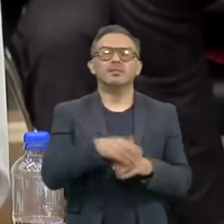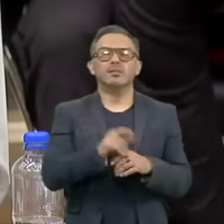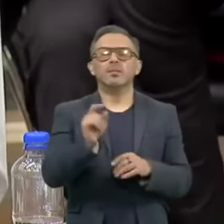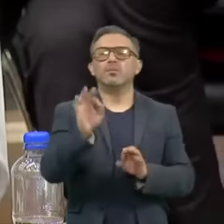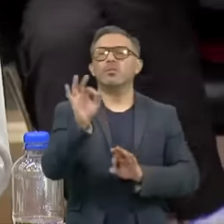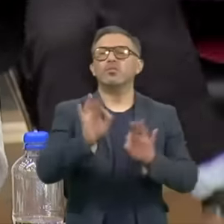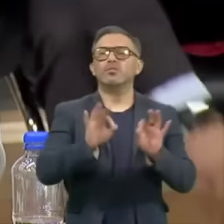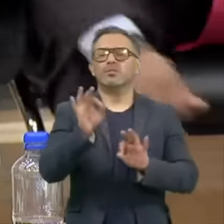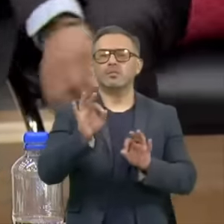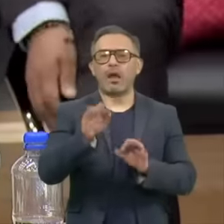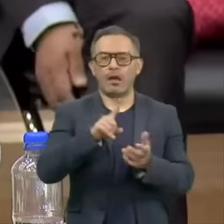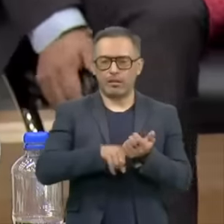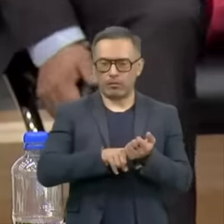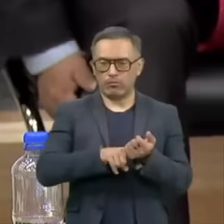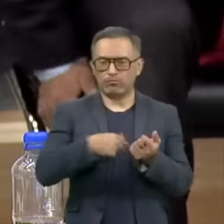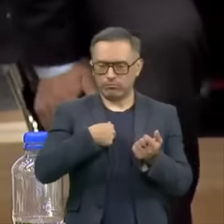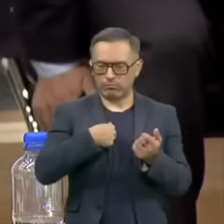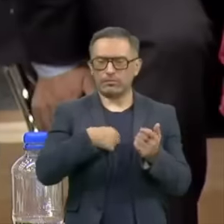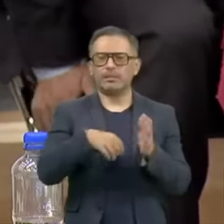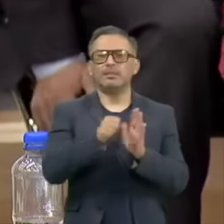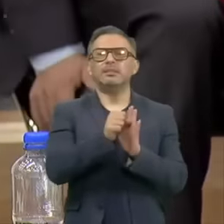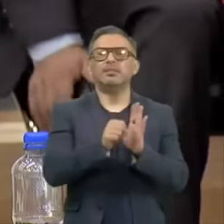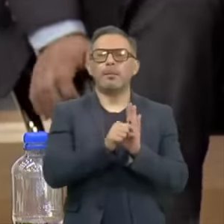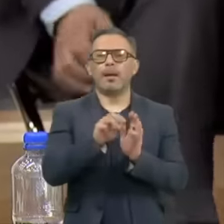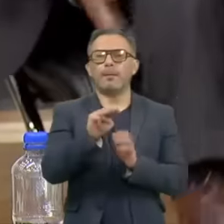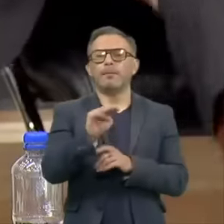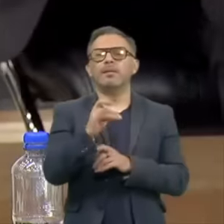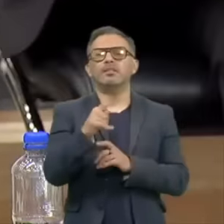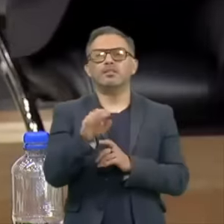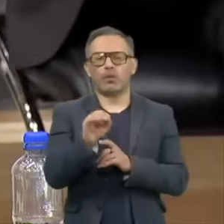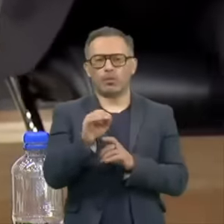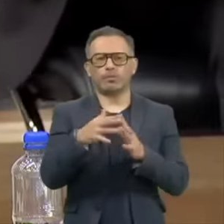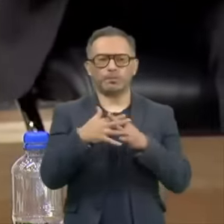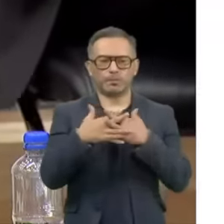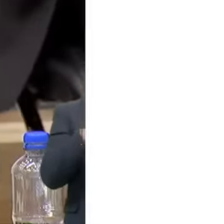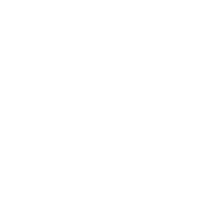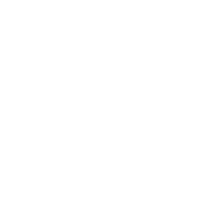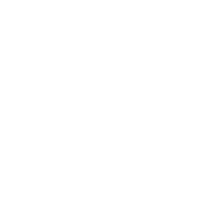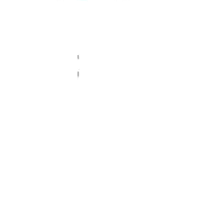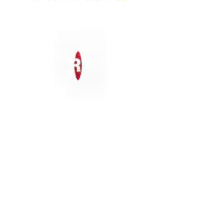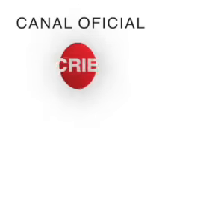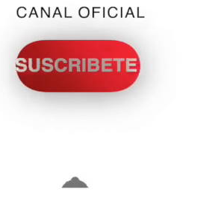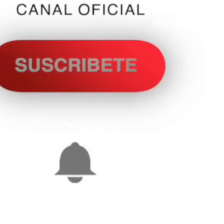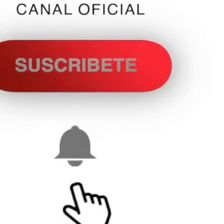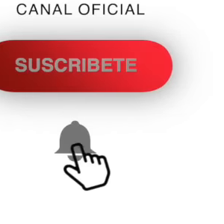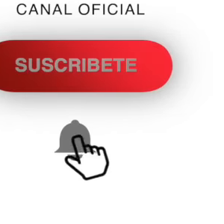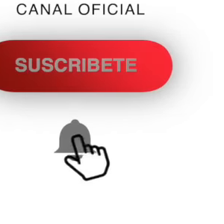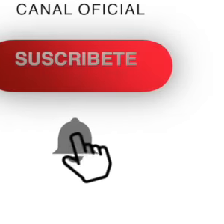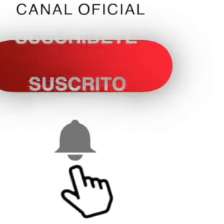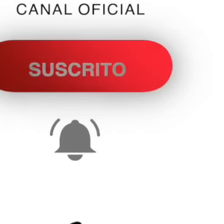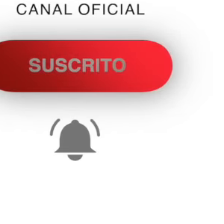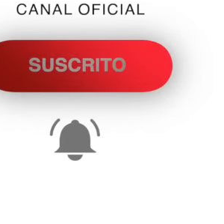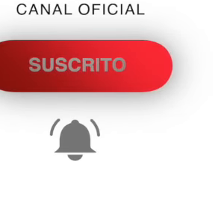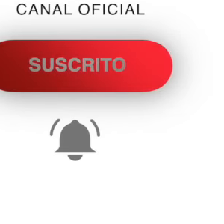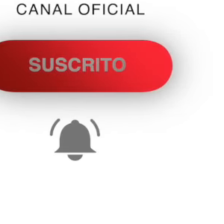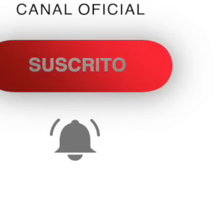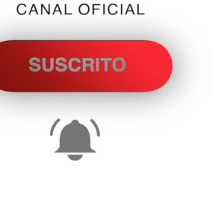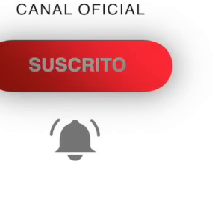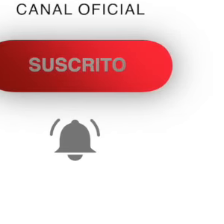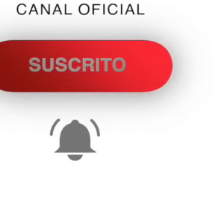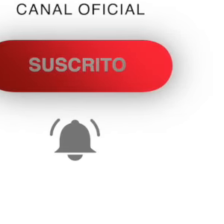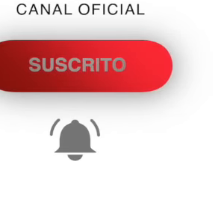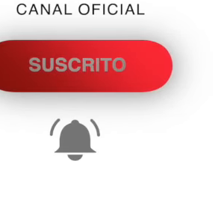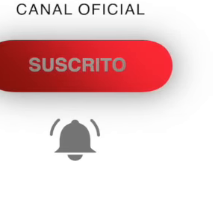cuando somos, insisto, un sistema mixto con una dominancia de los triunfos de mayoría.